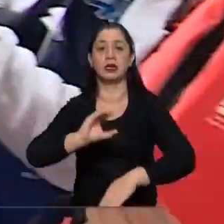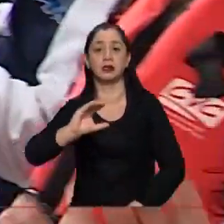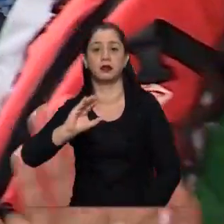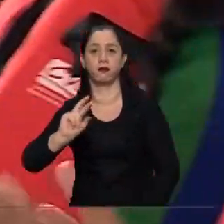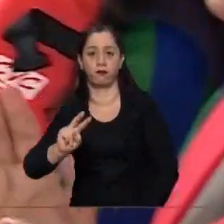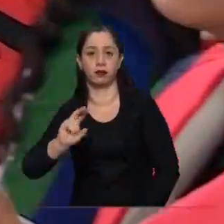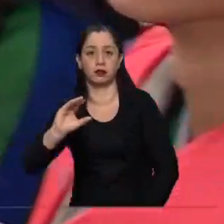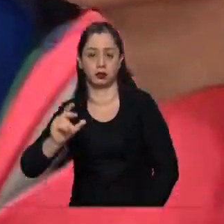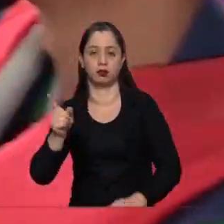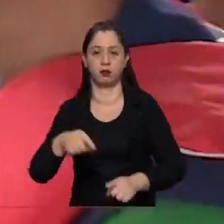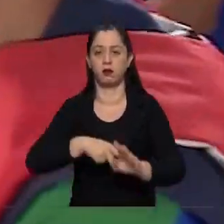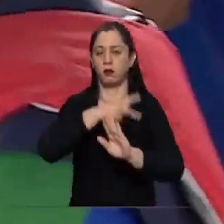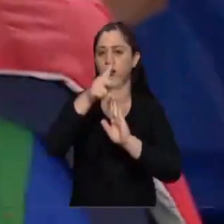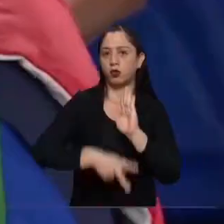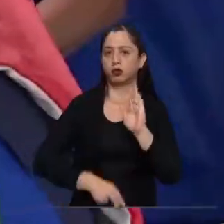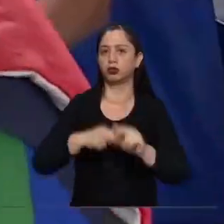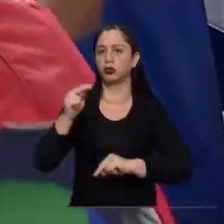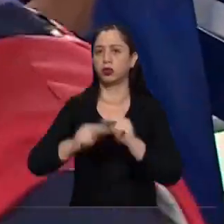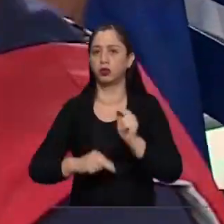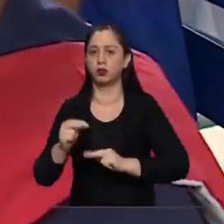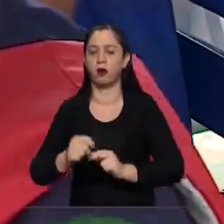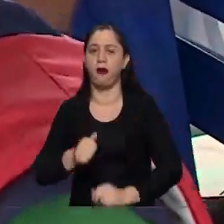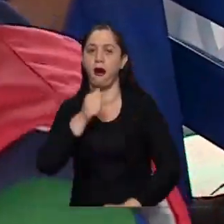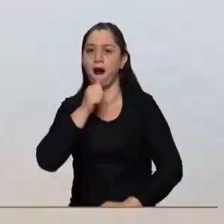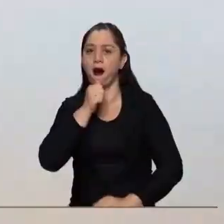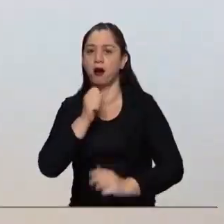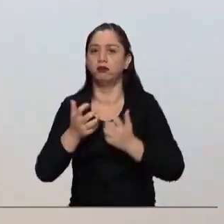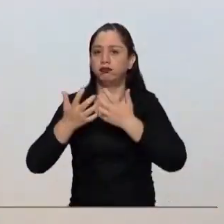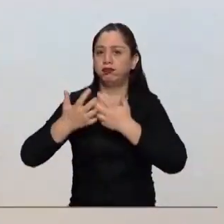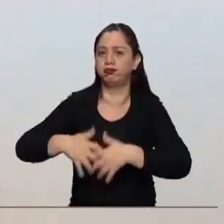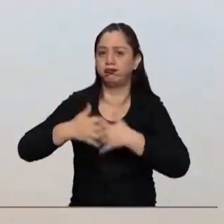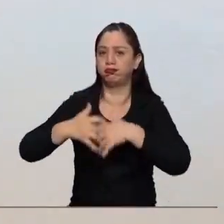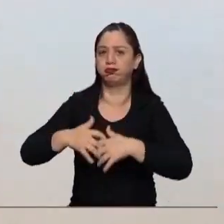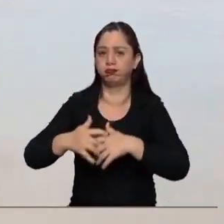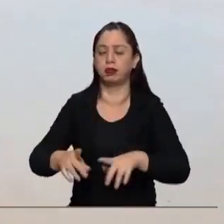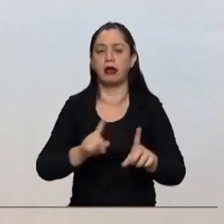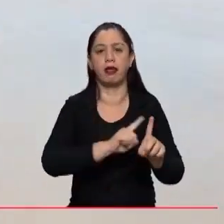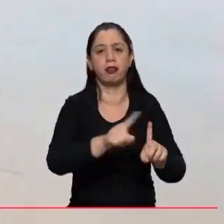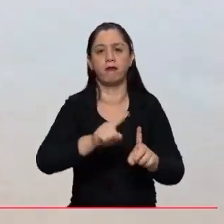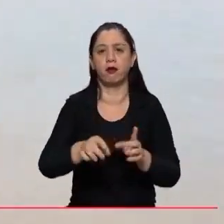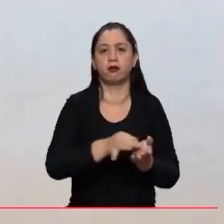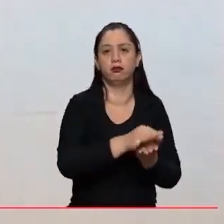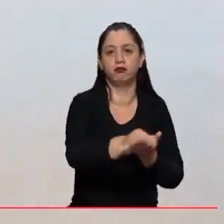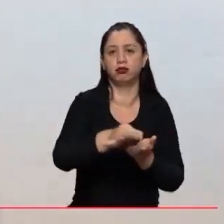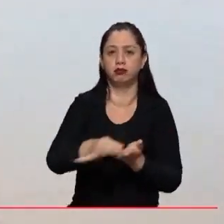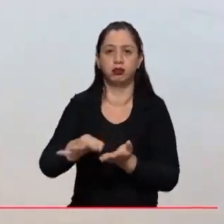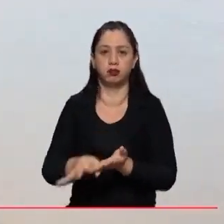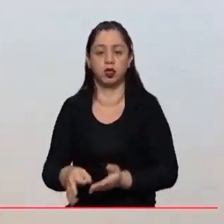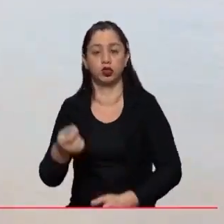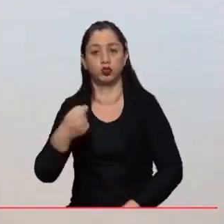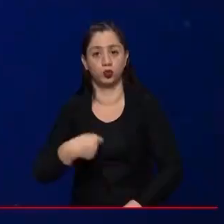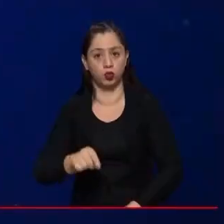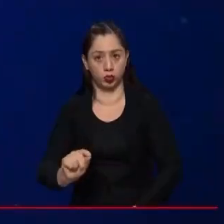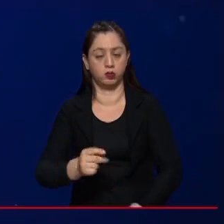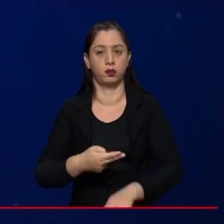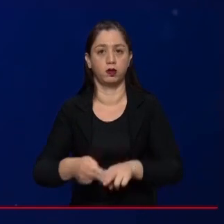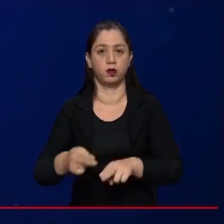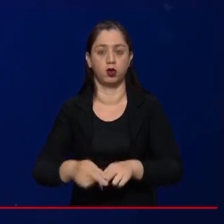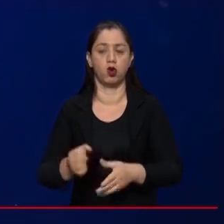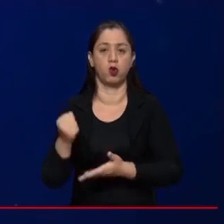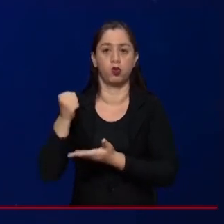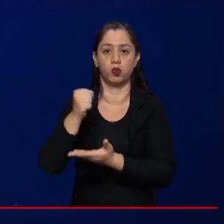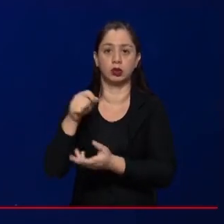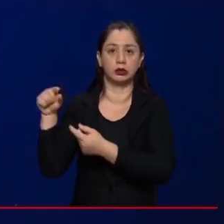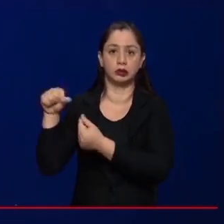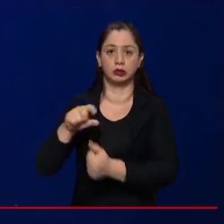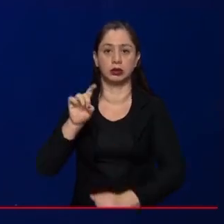otros proyectos como la construcción de plantas de tratamiento de aguas residuales para diferentes municipios y próximamente destinará recursos por 15